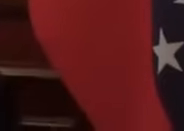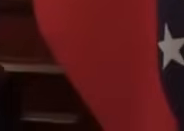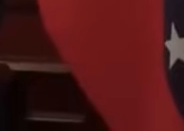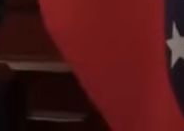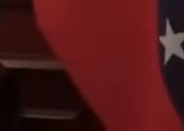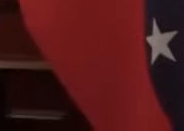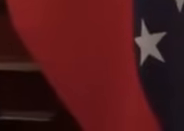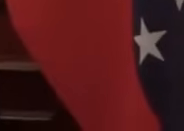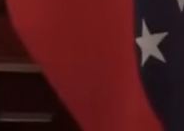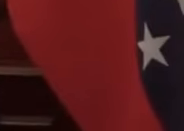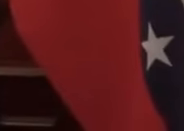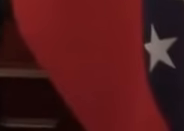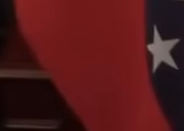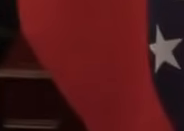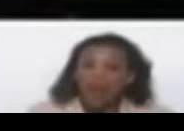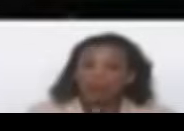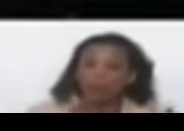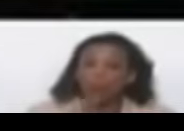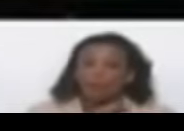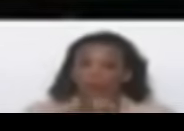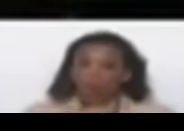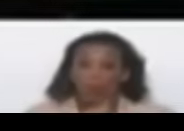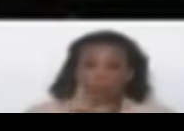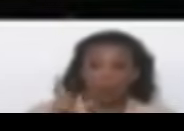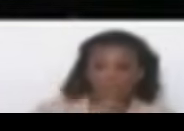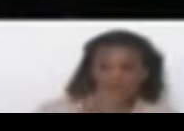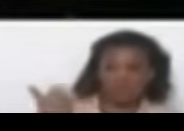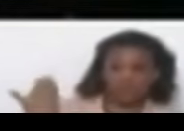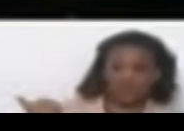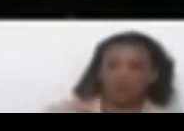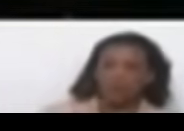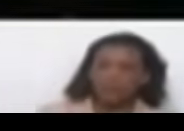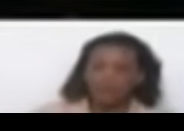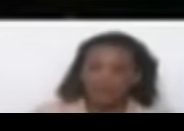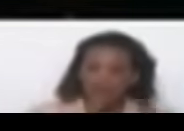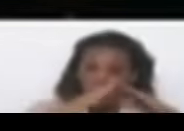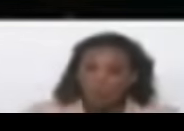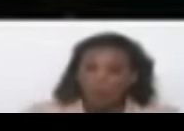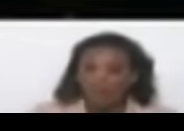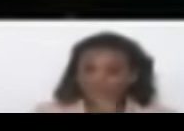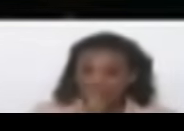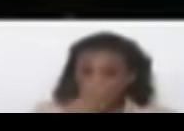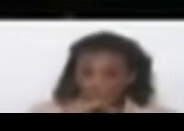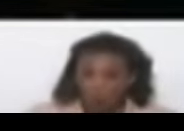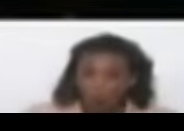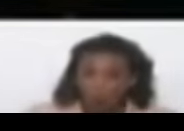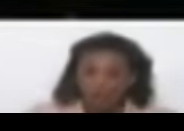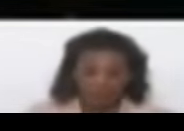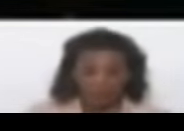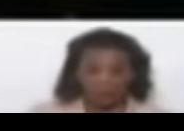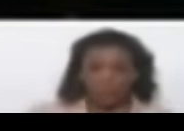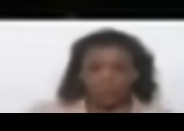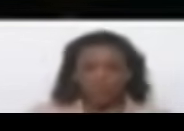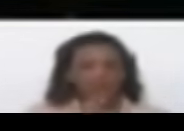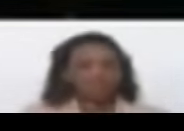respaldo total y absoluto de la oposición honesta pero eh algunos están también tratando de utilizar